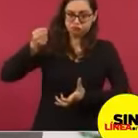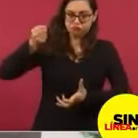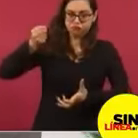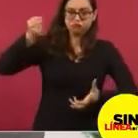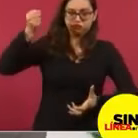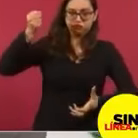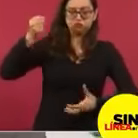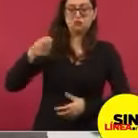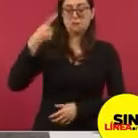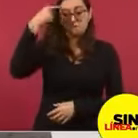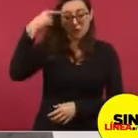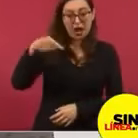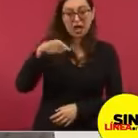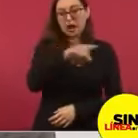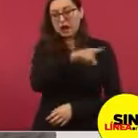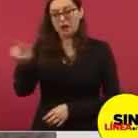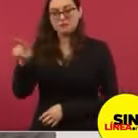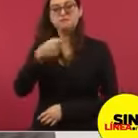para